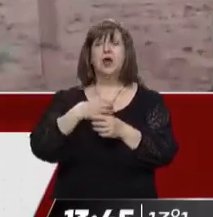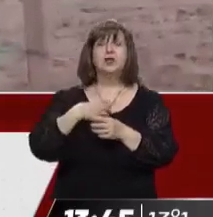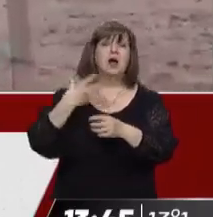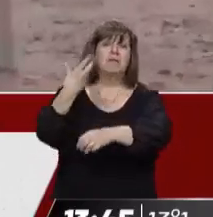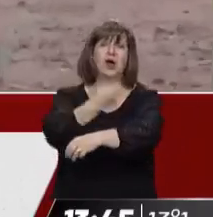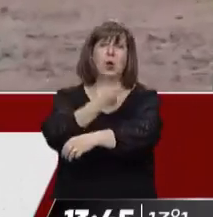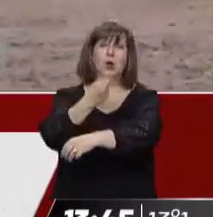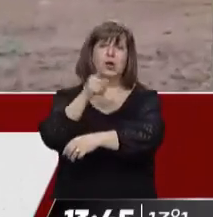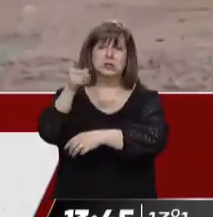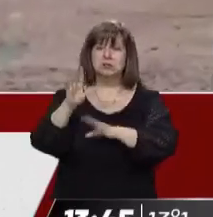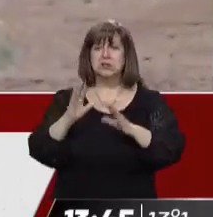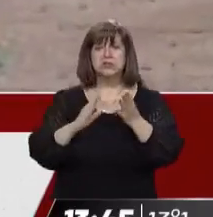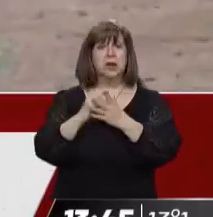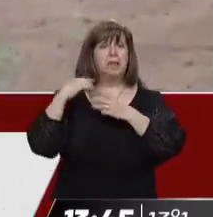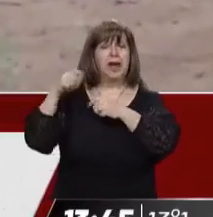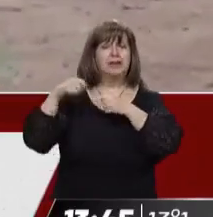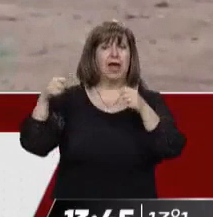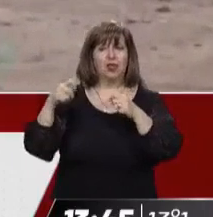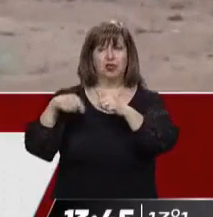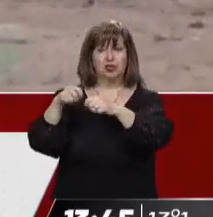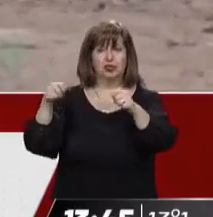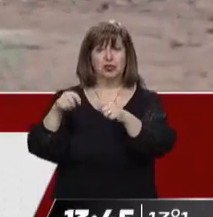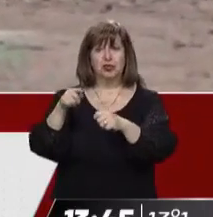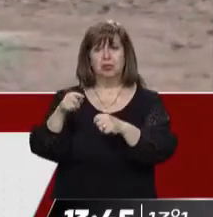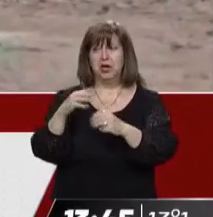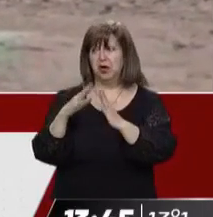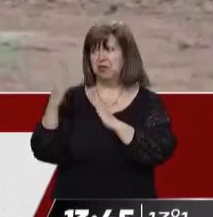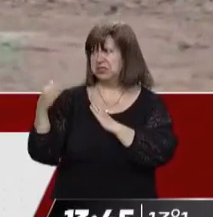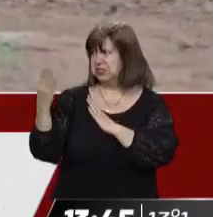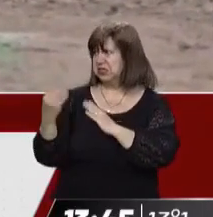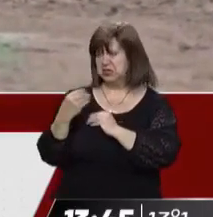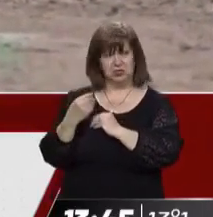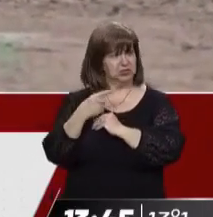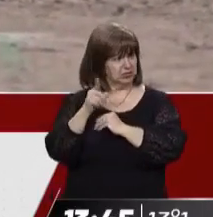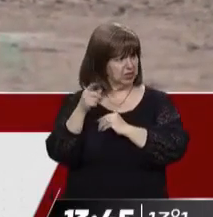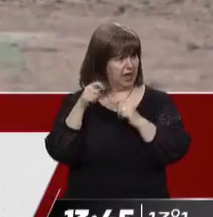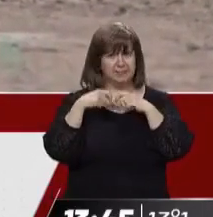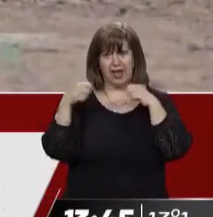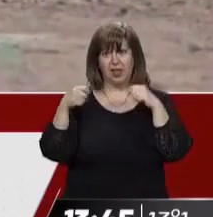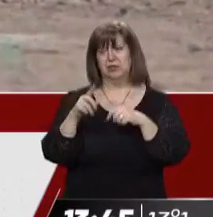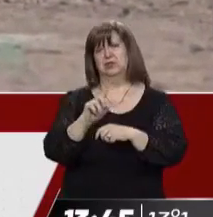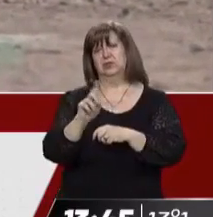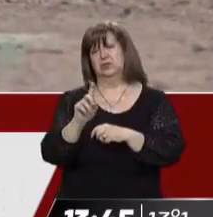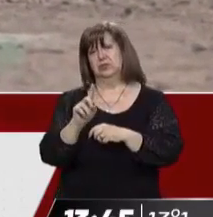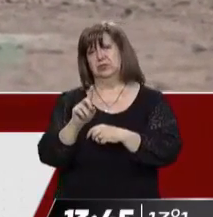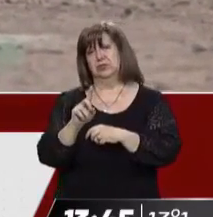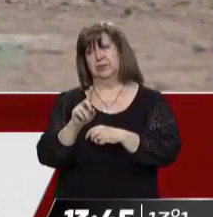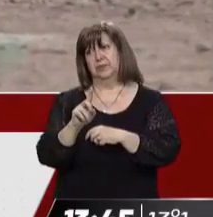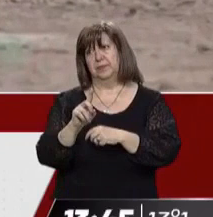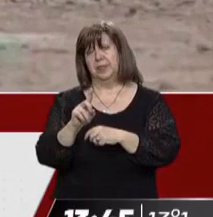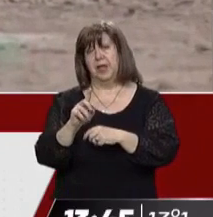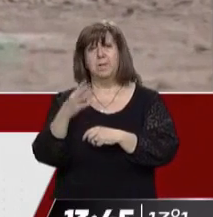que lo dicen ella es que siempre están atados sin embargo los vecinos y ellos nos dicen que en realidad los perros siempre o